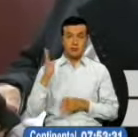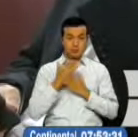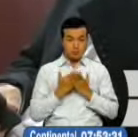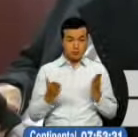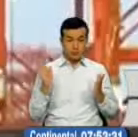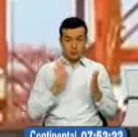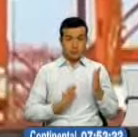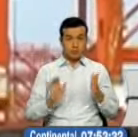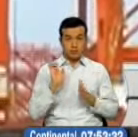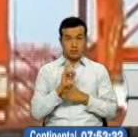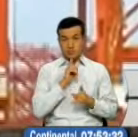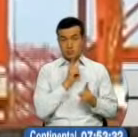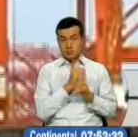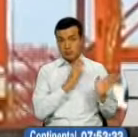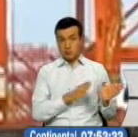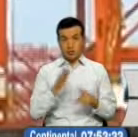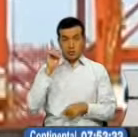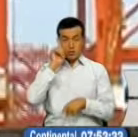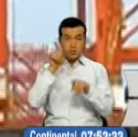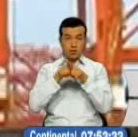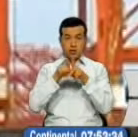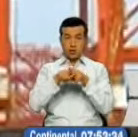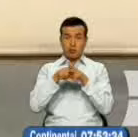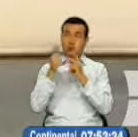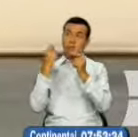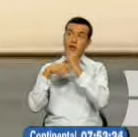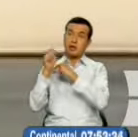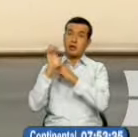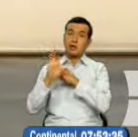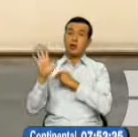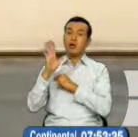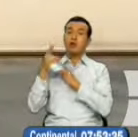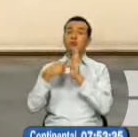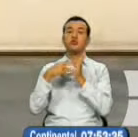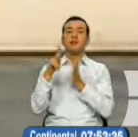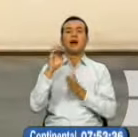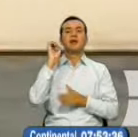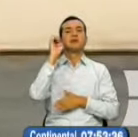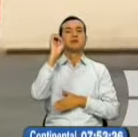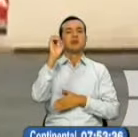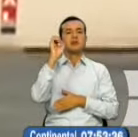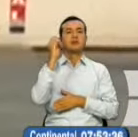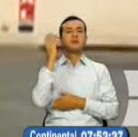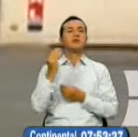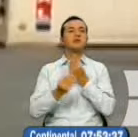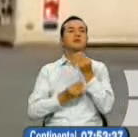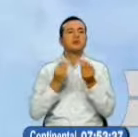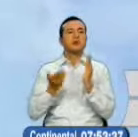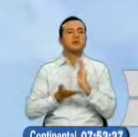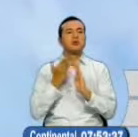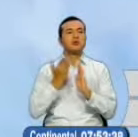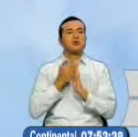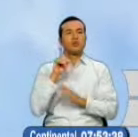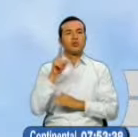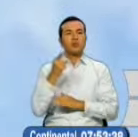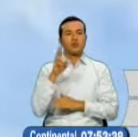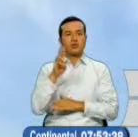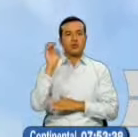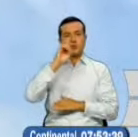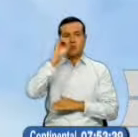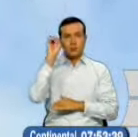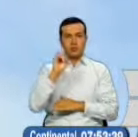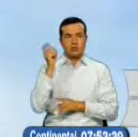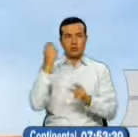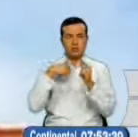productos nacionales que forman parte del acuerdo entran al viejo continente con cero arancel. La intención es incrementar el 1.6% de